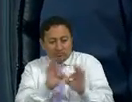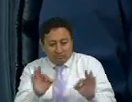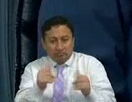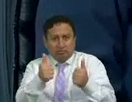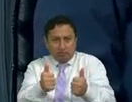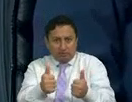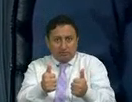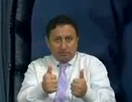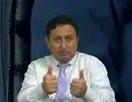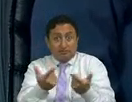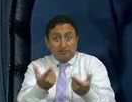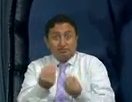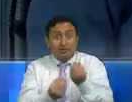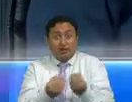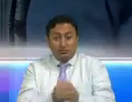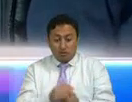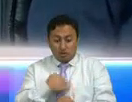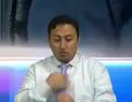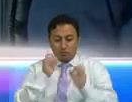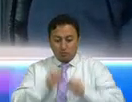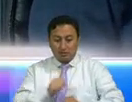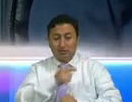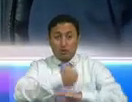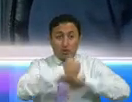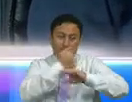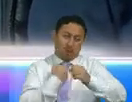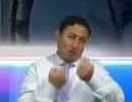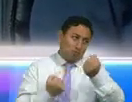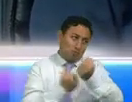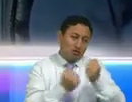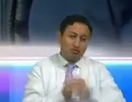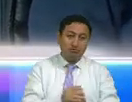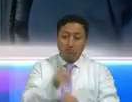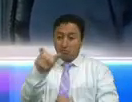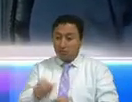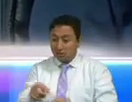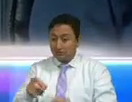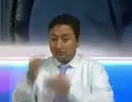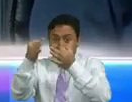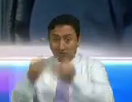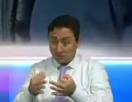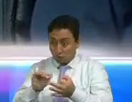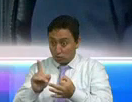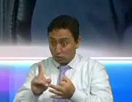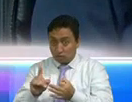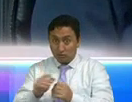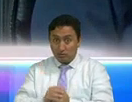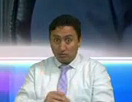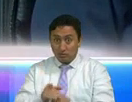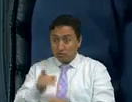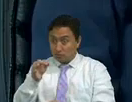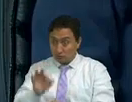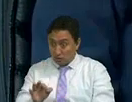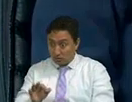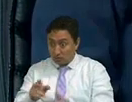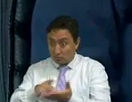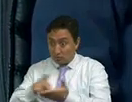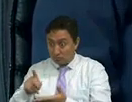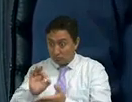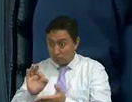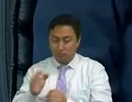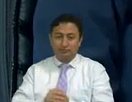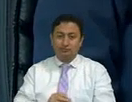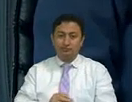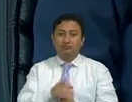perfecto vamos nosotros a colaborar con la autoridad y comprar solamente a los comerciantes formales no a los informales esta es la idea